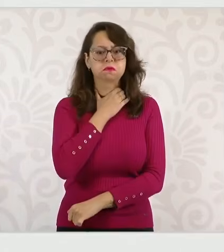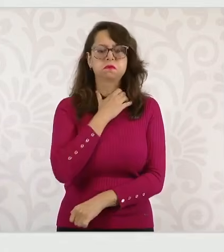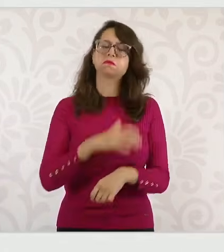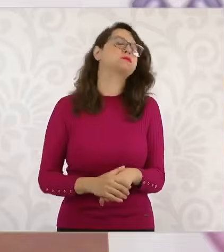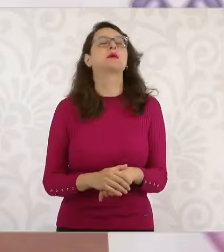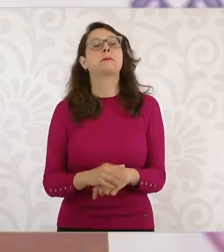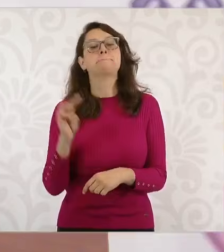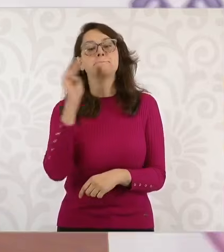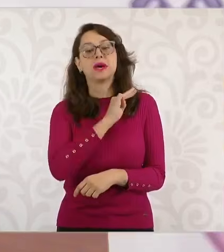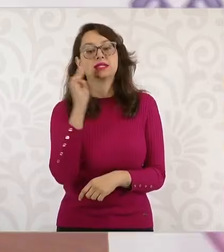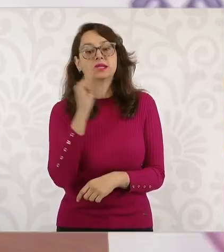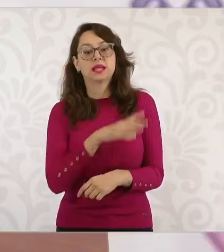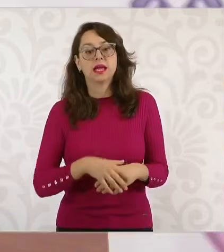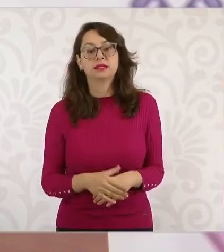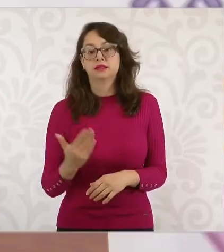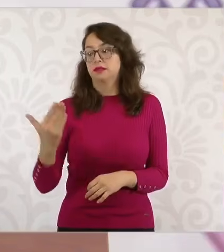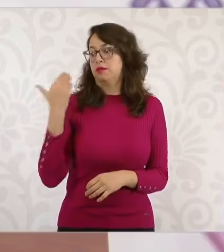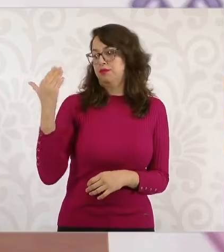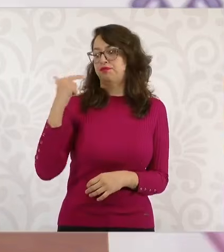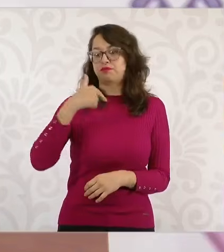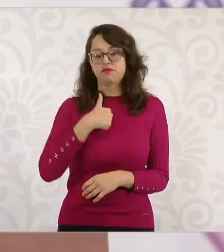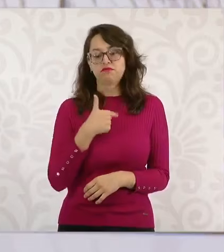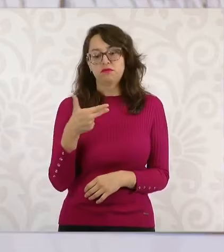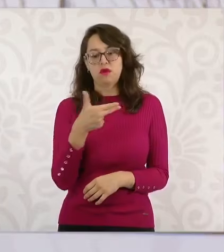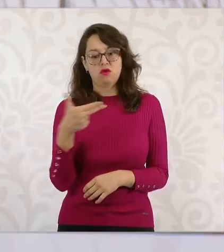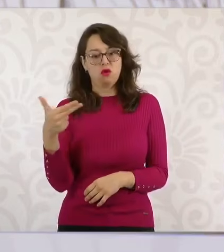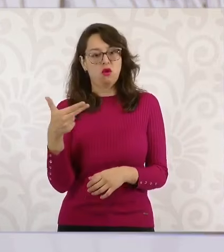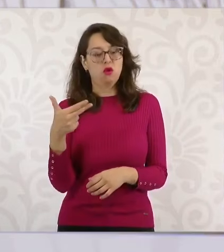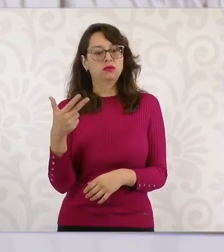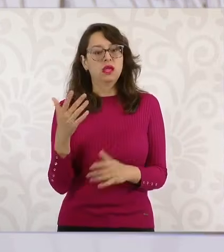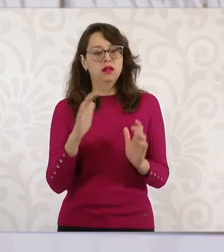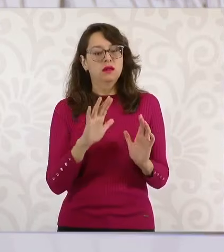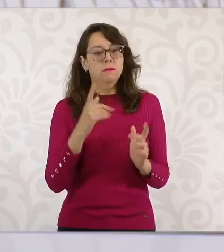Mazatlán, el hotel donde yo me quedé ahora tenía 100% de ocupación